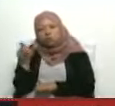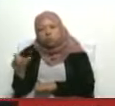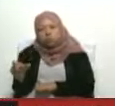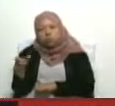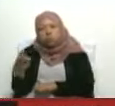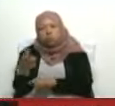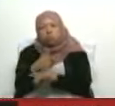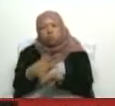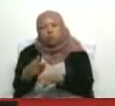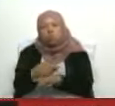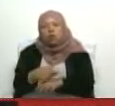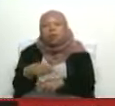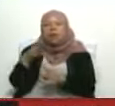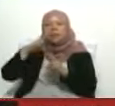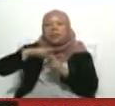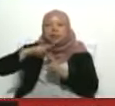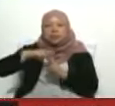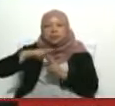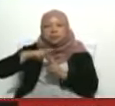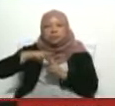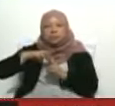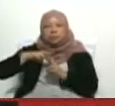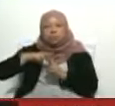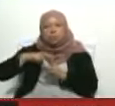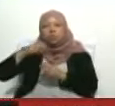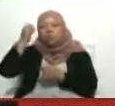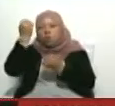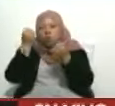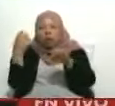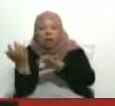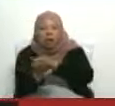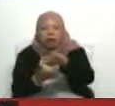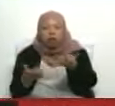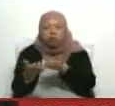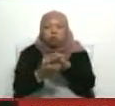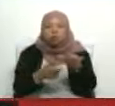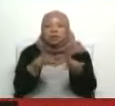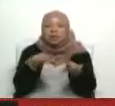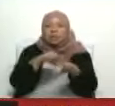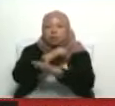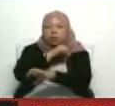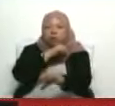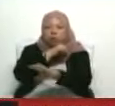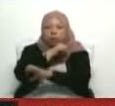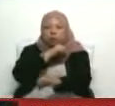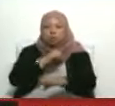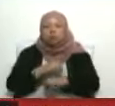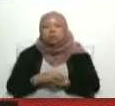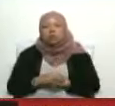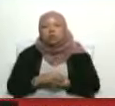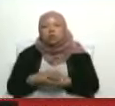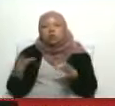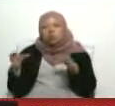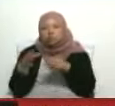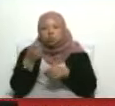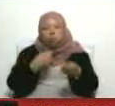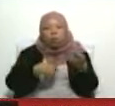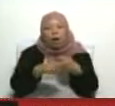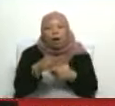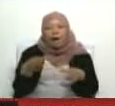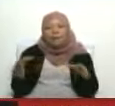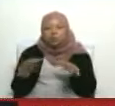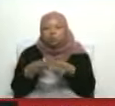del gobernador del estado Táchira, terrorismo y asociación. Esto es en